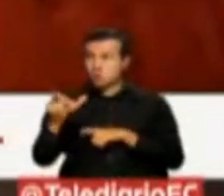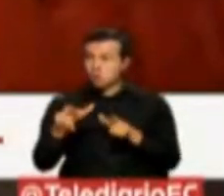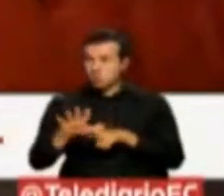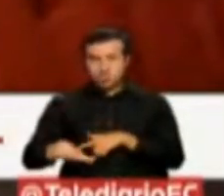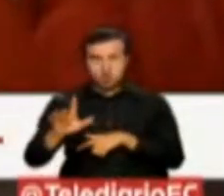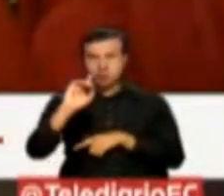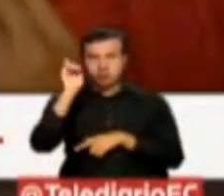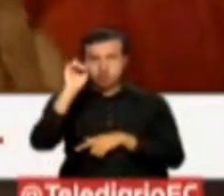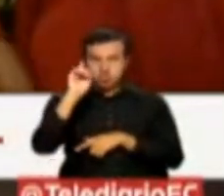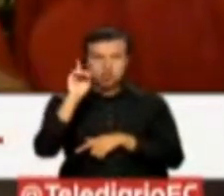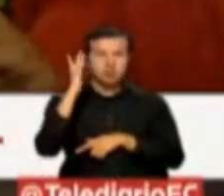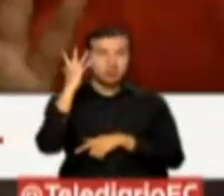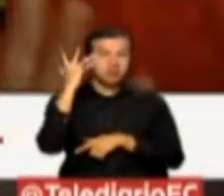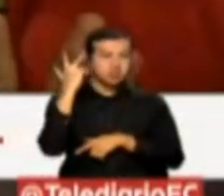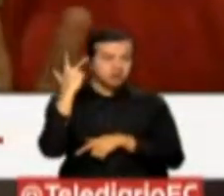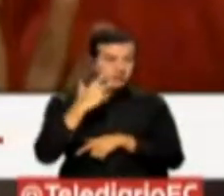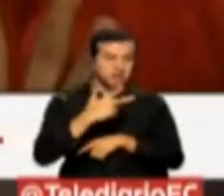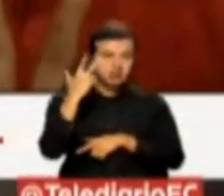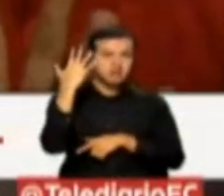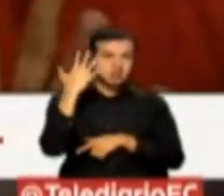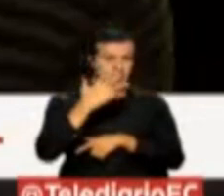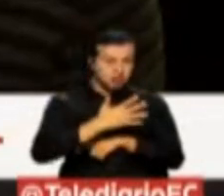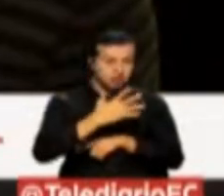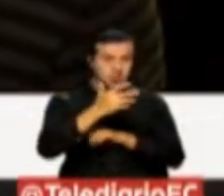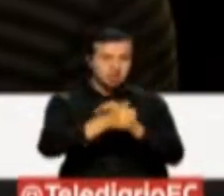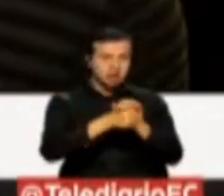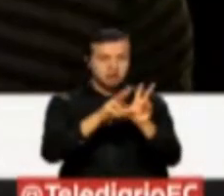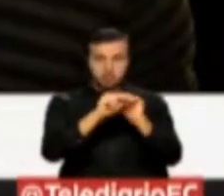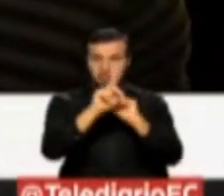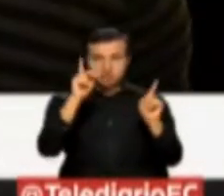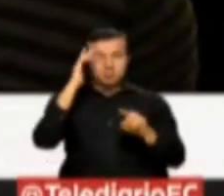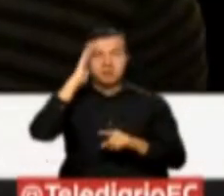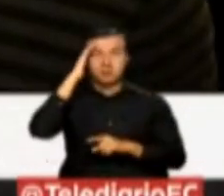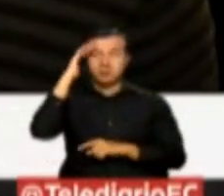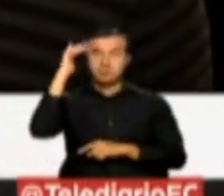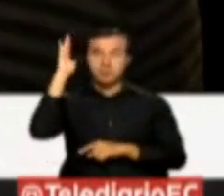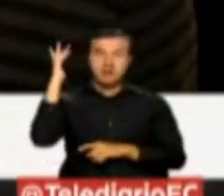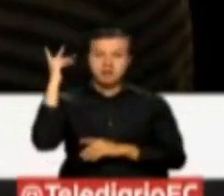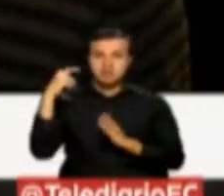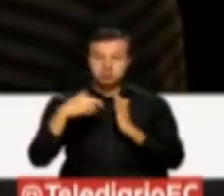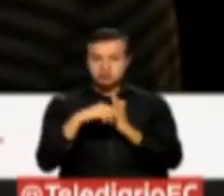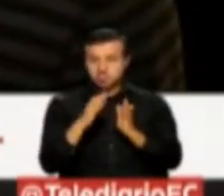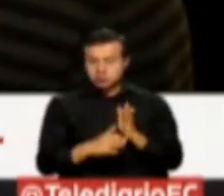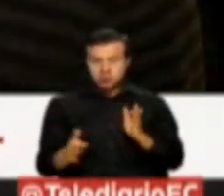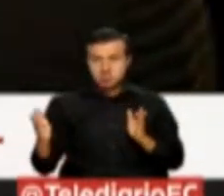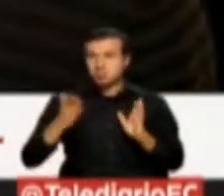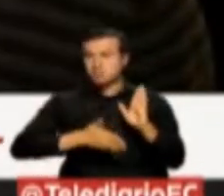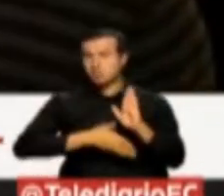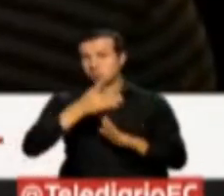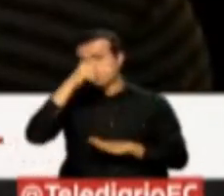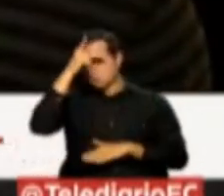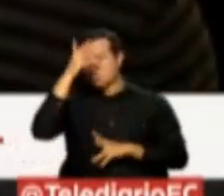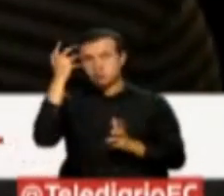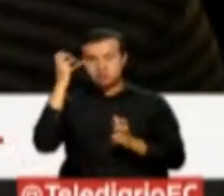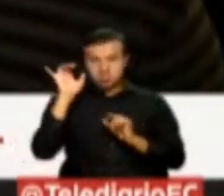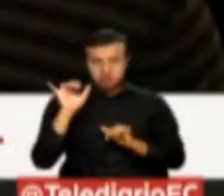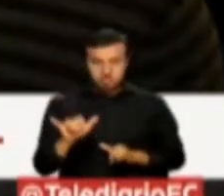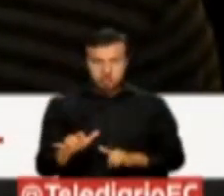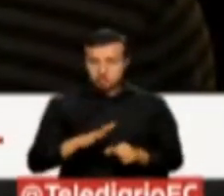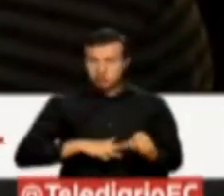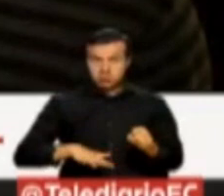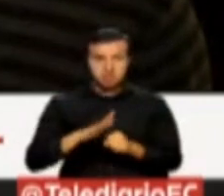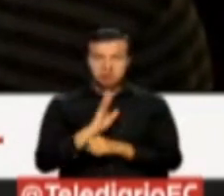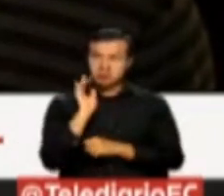un lugar donde nos dan 3 o 5 días de prórroga. Lo que nos tiene preocupado es que no llegan los pasajes suficientes hacia Perú, que nos queremos quedar aquí, no